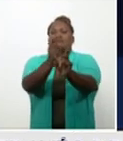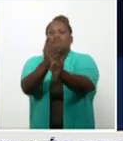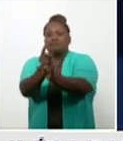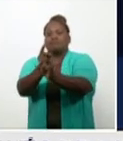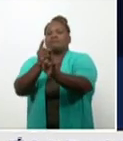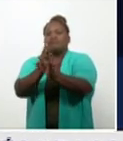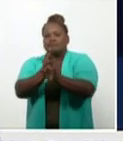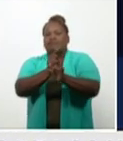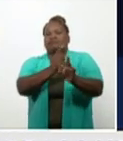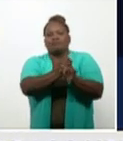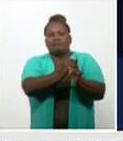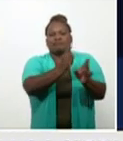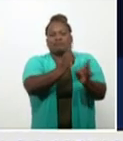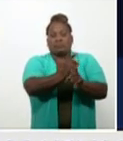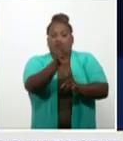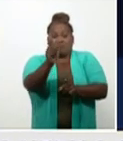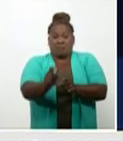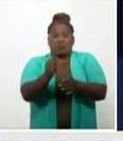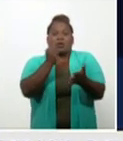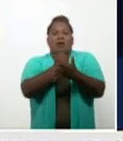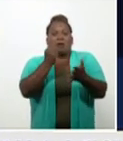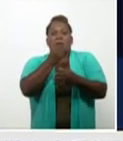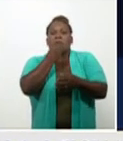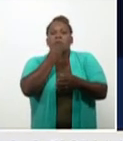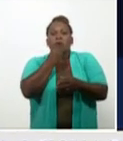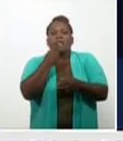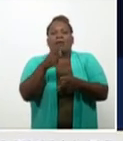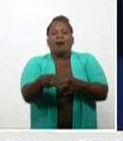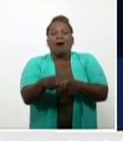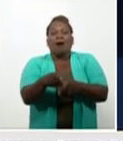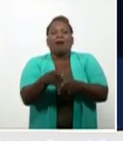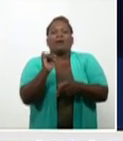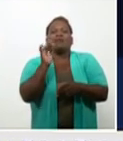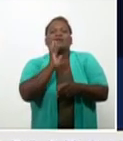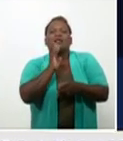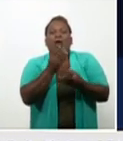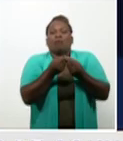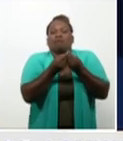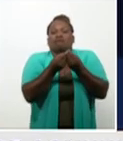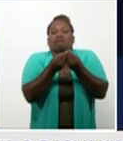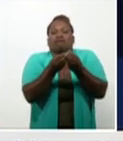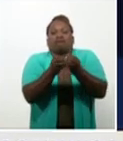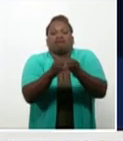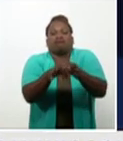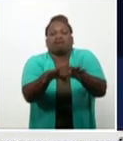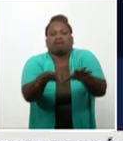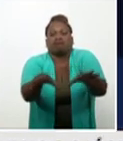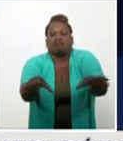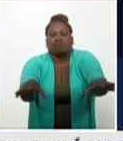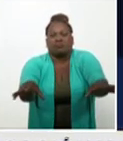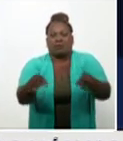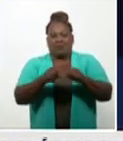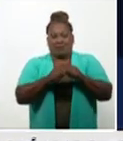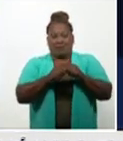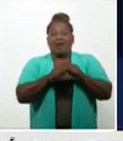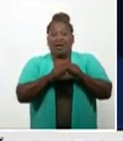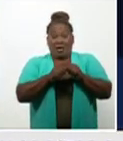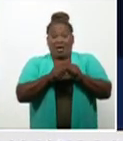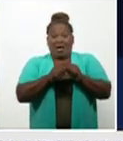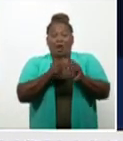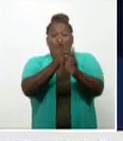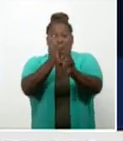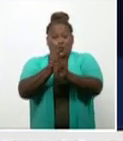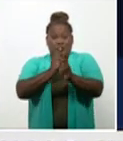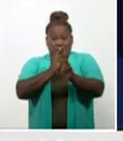ese caso confirmado puede haber infectado. Por eso los contactos se sacan de todas las personas